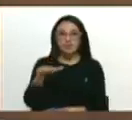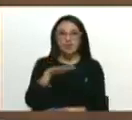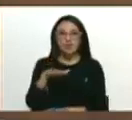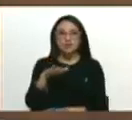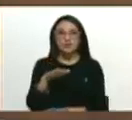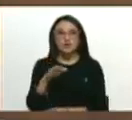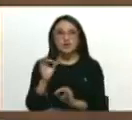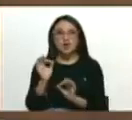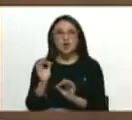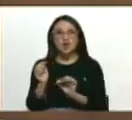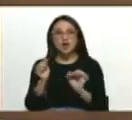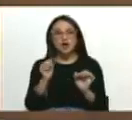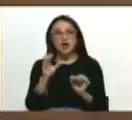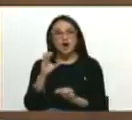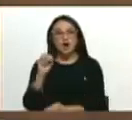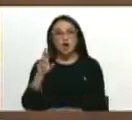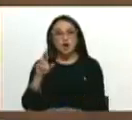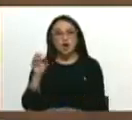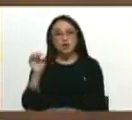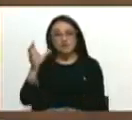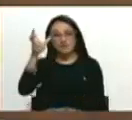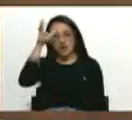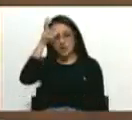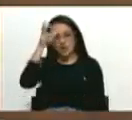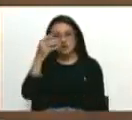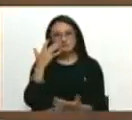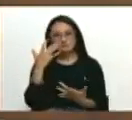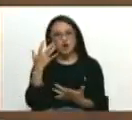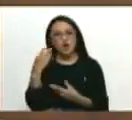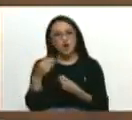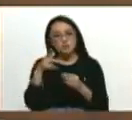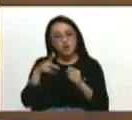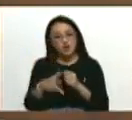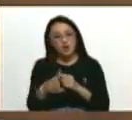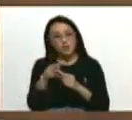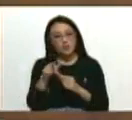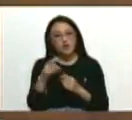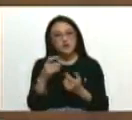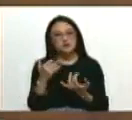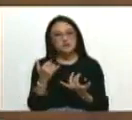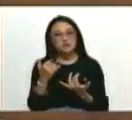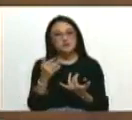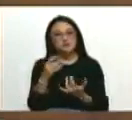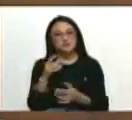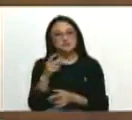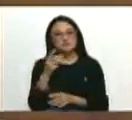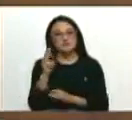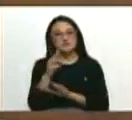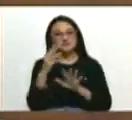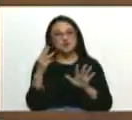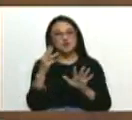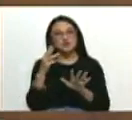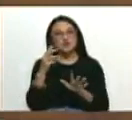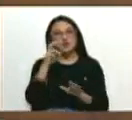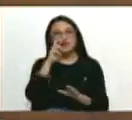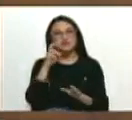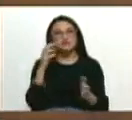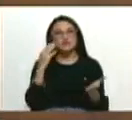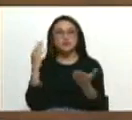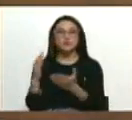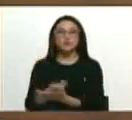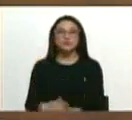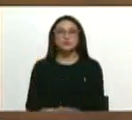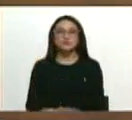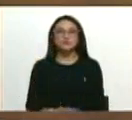Nos vamos exactamente a Coro, a Falcón. Veamos cómo se inaugura esta FieldBend en su 18ª inauguración.